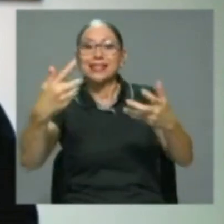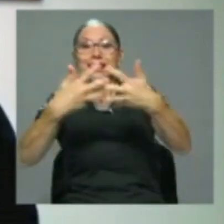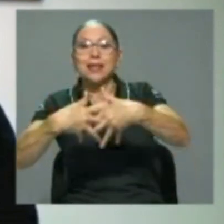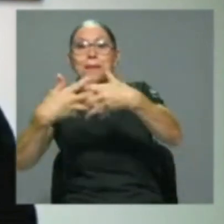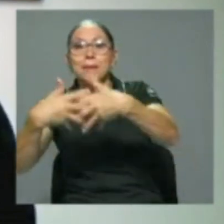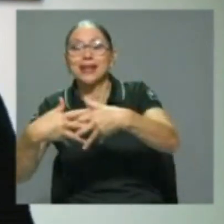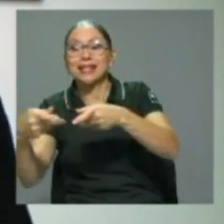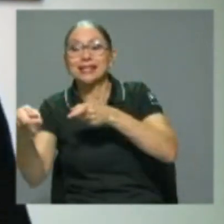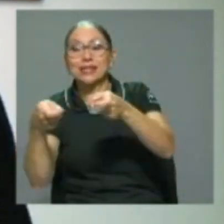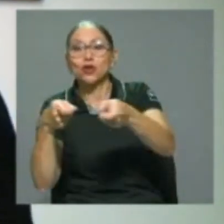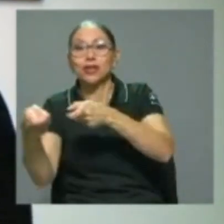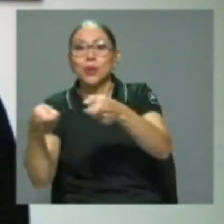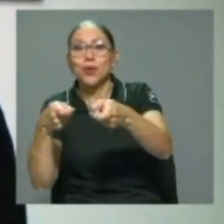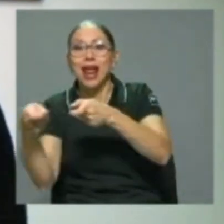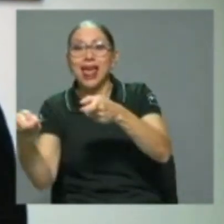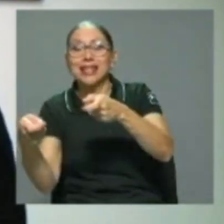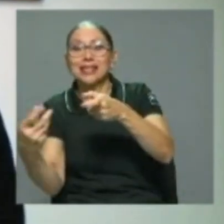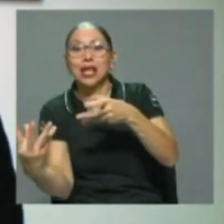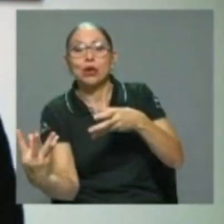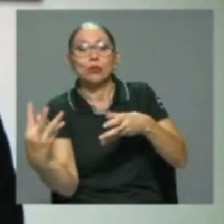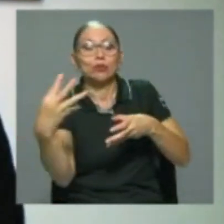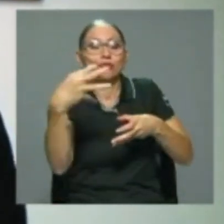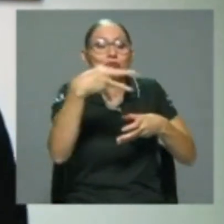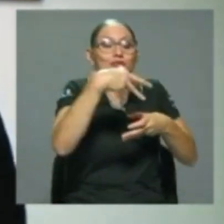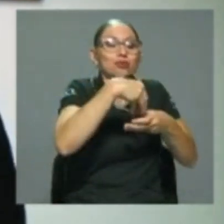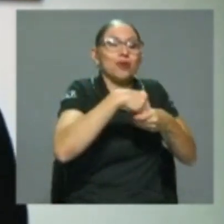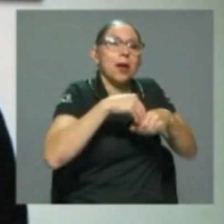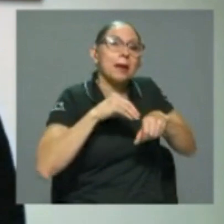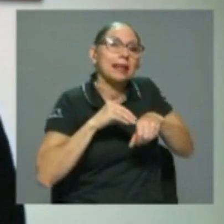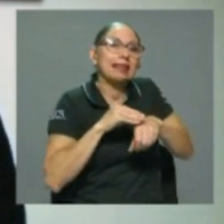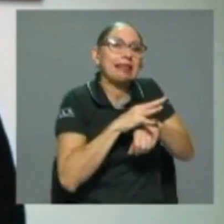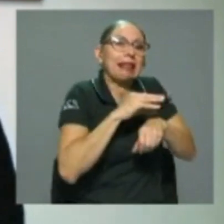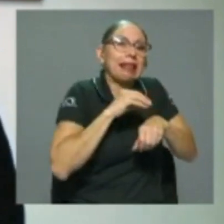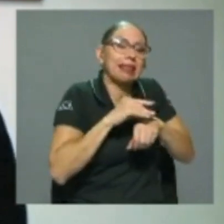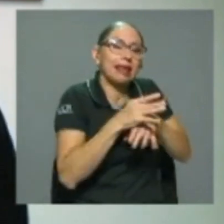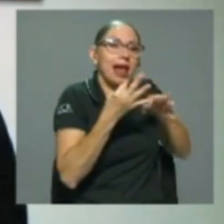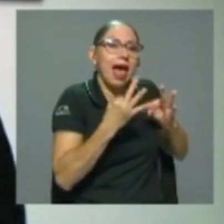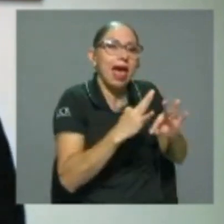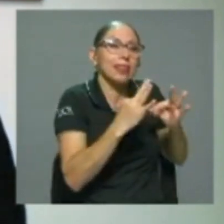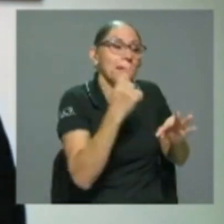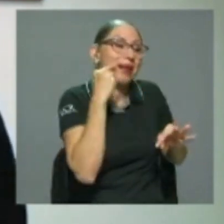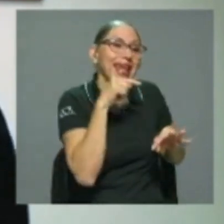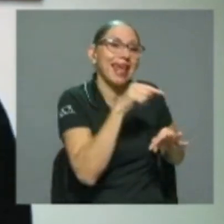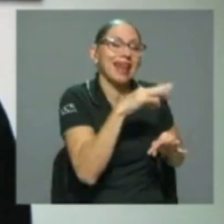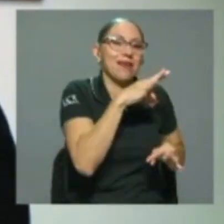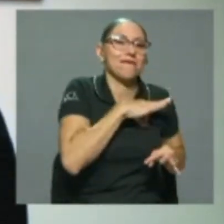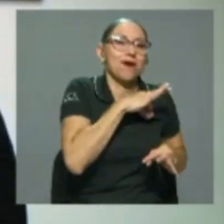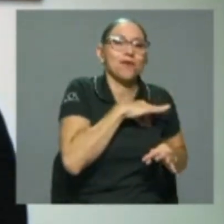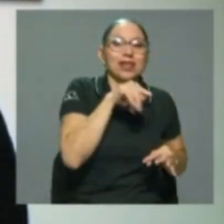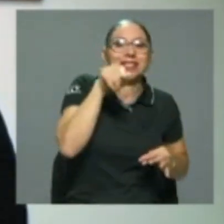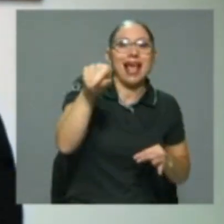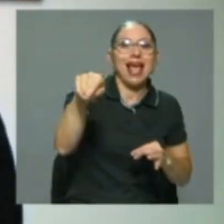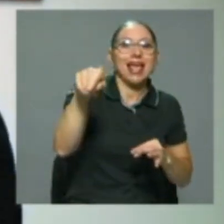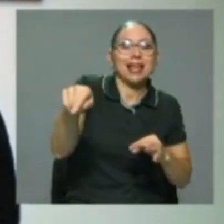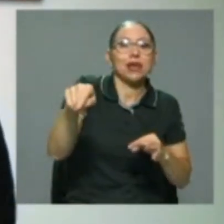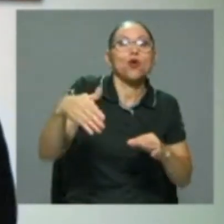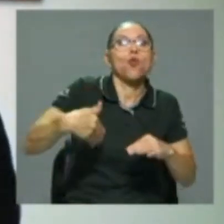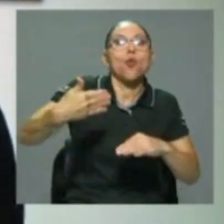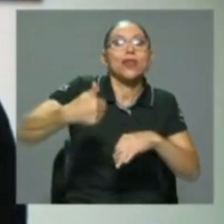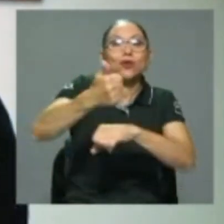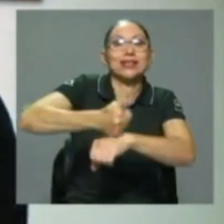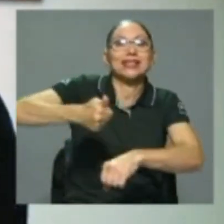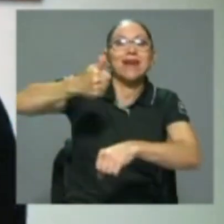el regulador para tratar de influir en él de modo que les favorezca en la fijación de tarifas.